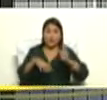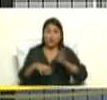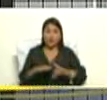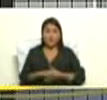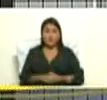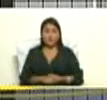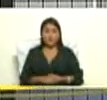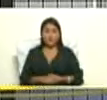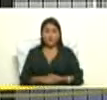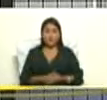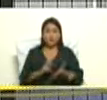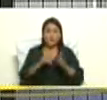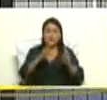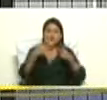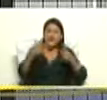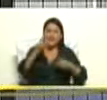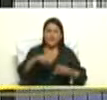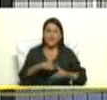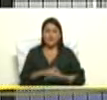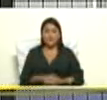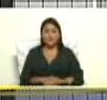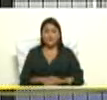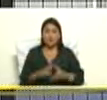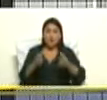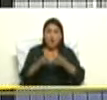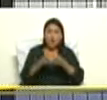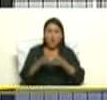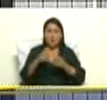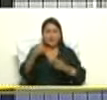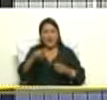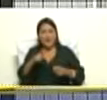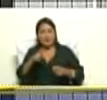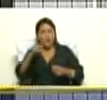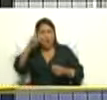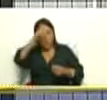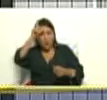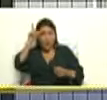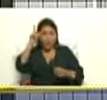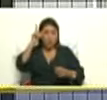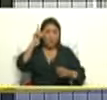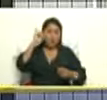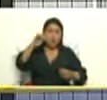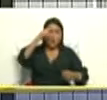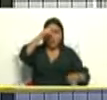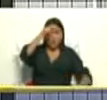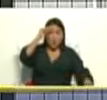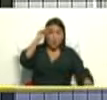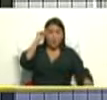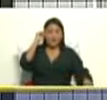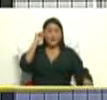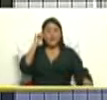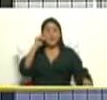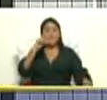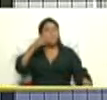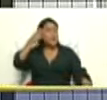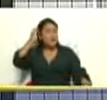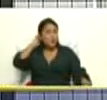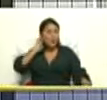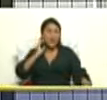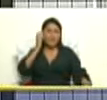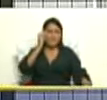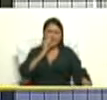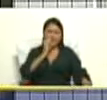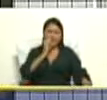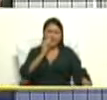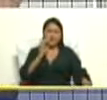guarimba del 20177 y los crímenes cometidos por Leopoldo López Julio Borges l Machado capril